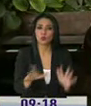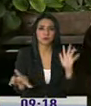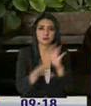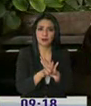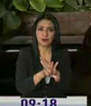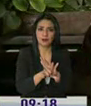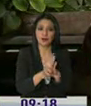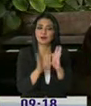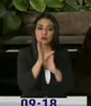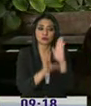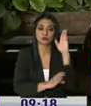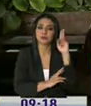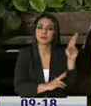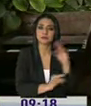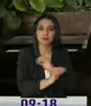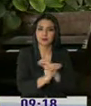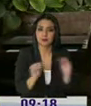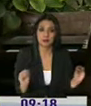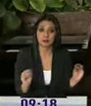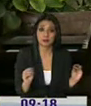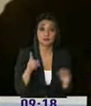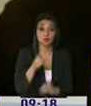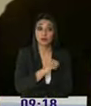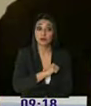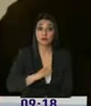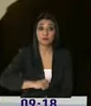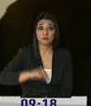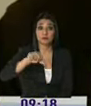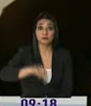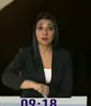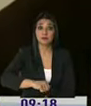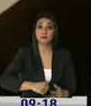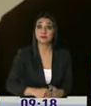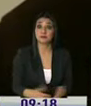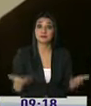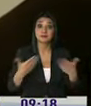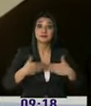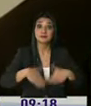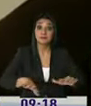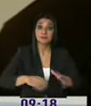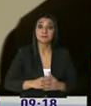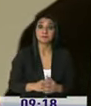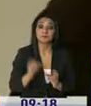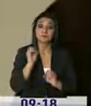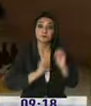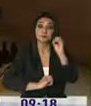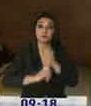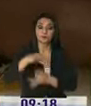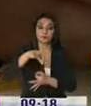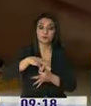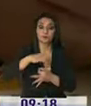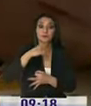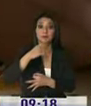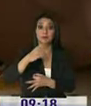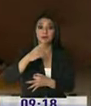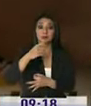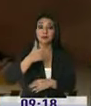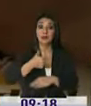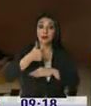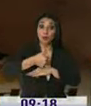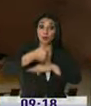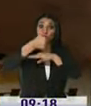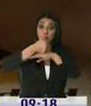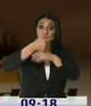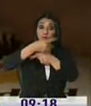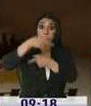antilegal, anticonstitucional sería esa actitud. Y eso no es todo. Al observatorio le preocupa que las actuales autoridades del